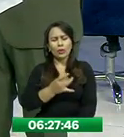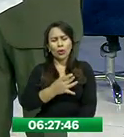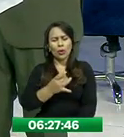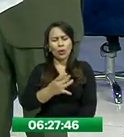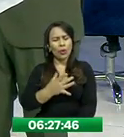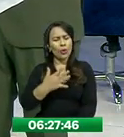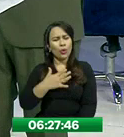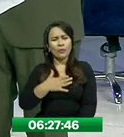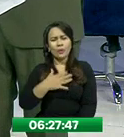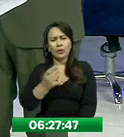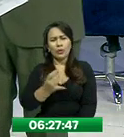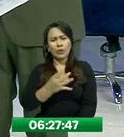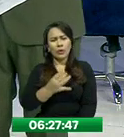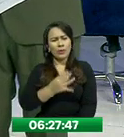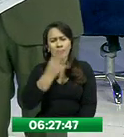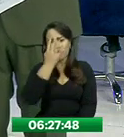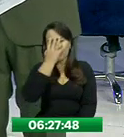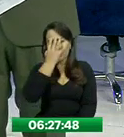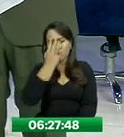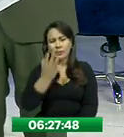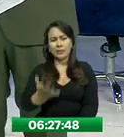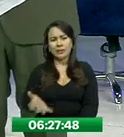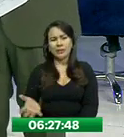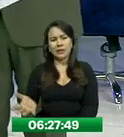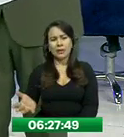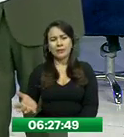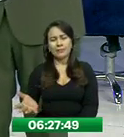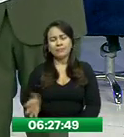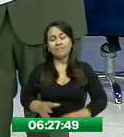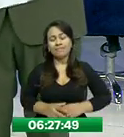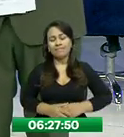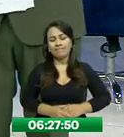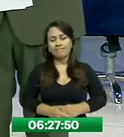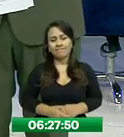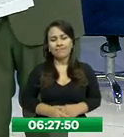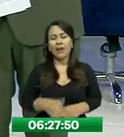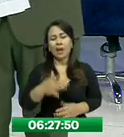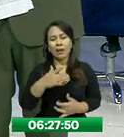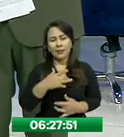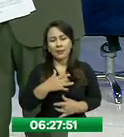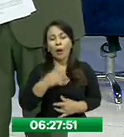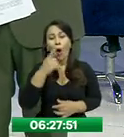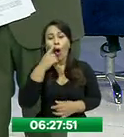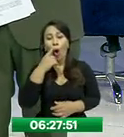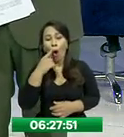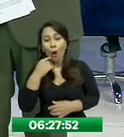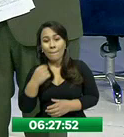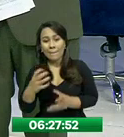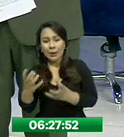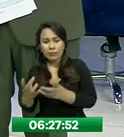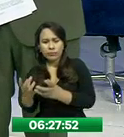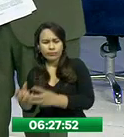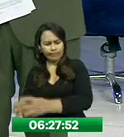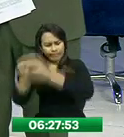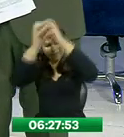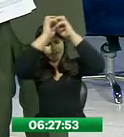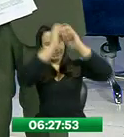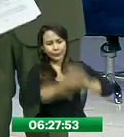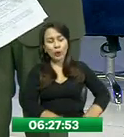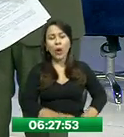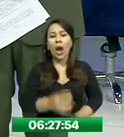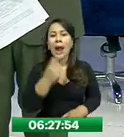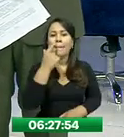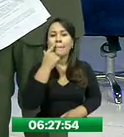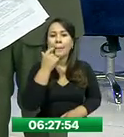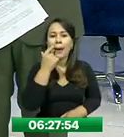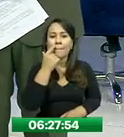mucho dolor e indignación. Lamentablemente, mi querida Luisa y amables televidentes, un hombre agredió con un objeto